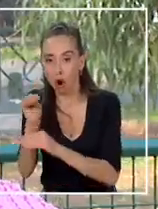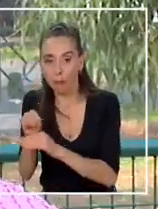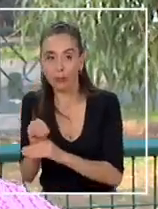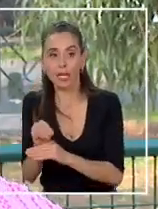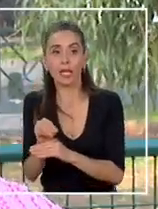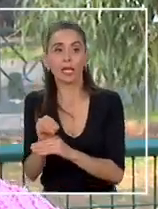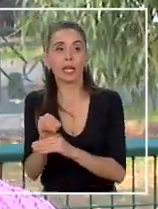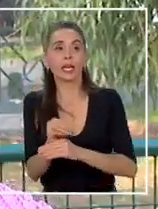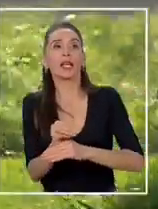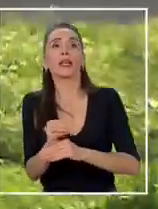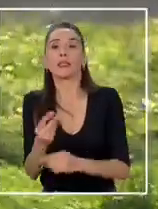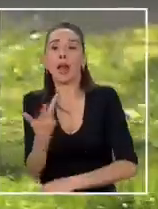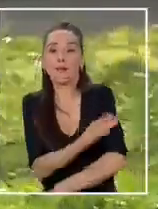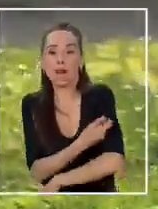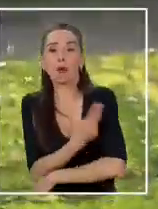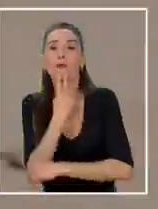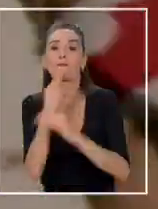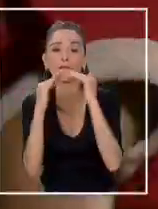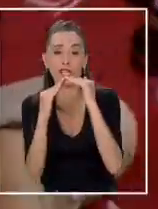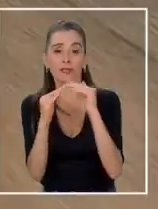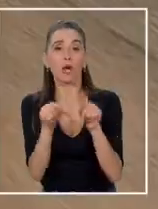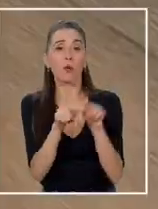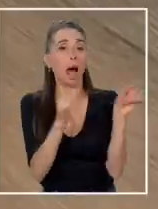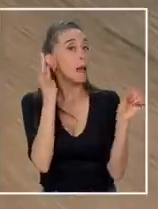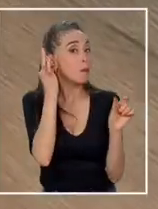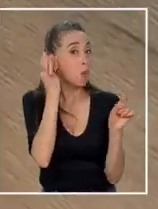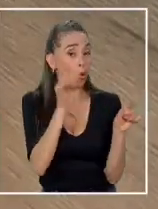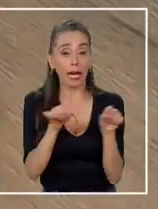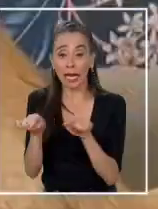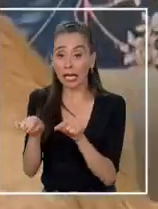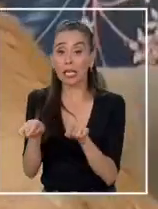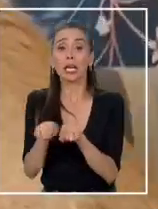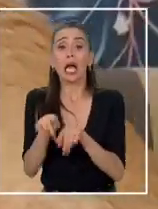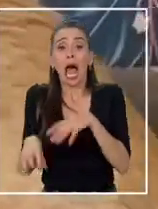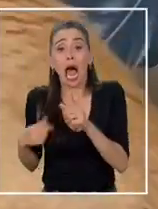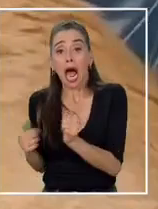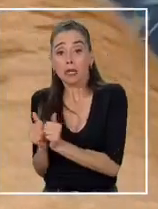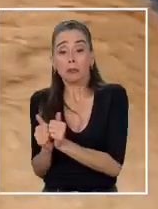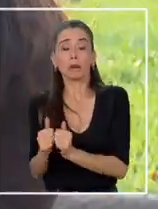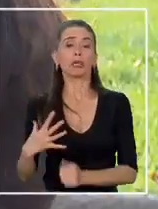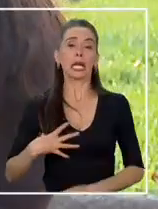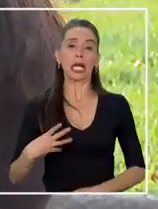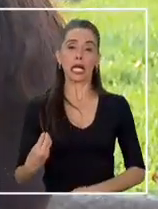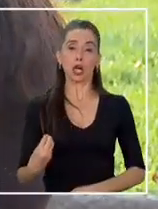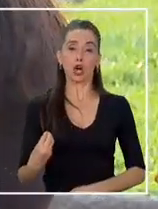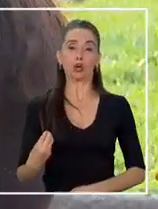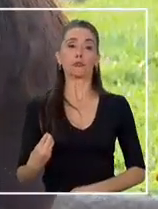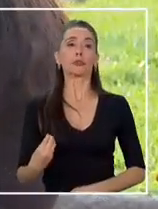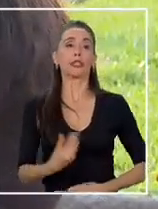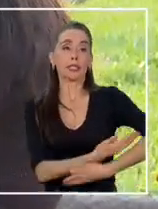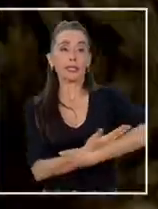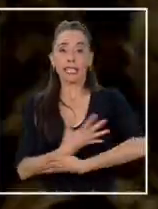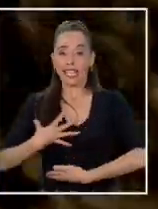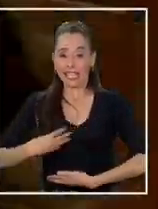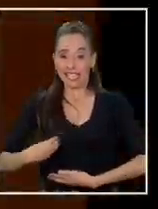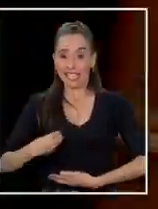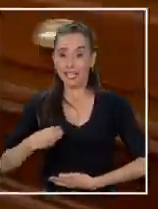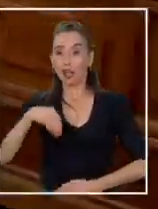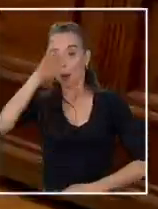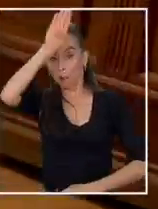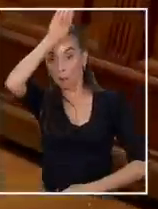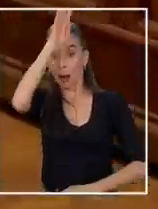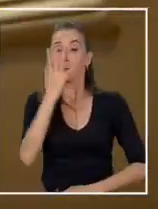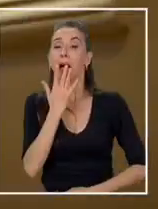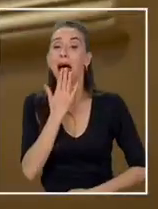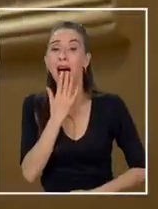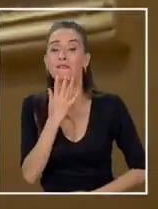darle techo, vacunarlo. Y así varios como ella consideran verdaderos hijos a sus mascotas. Y de los hijos, estaba hablando el Papa Francisco